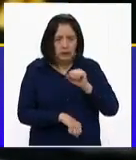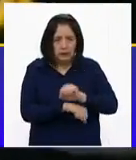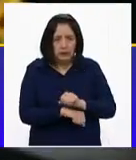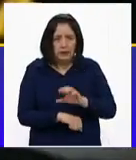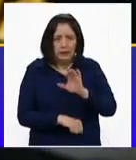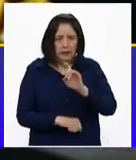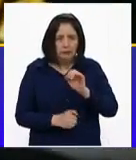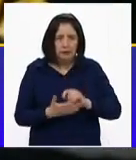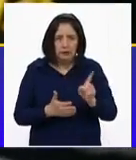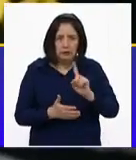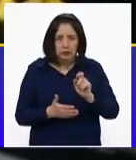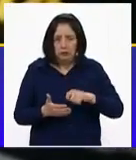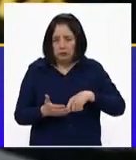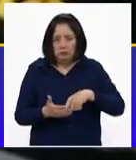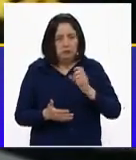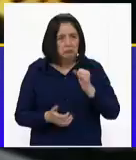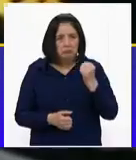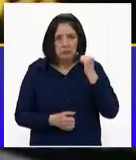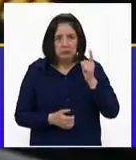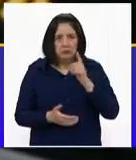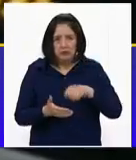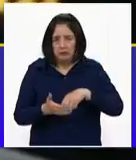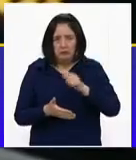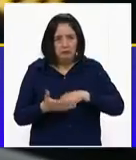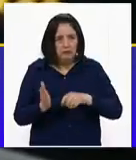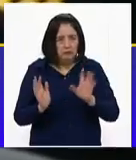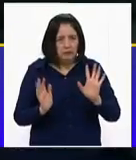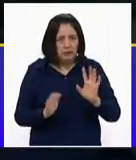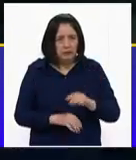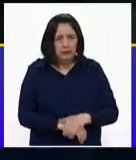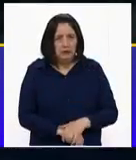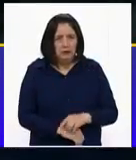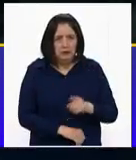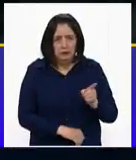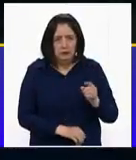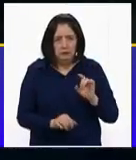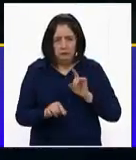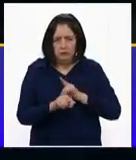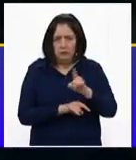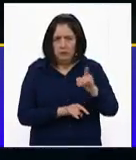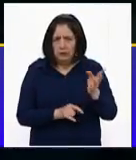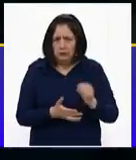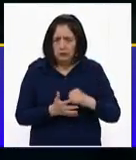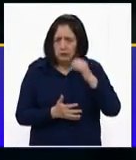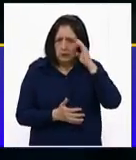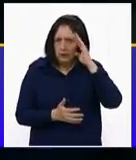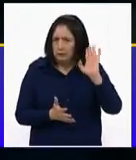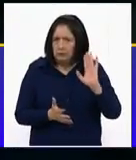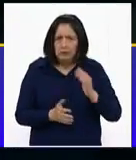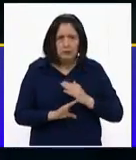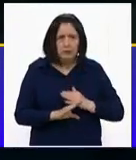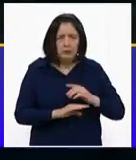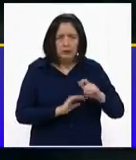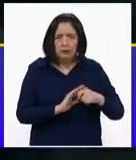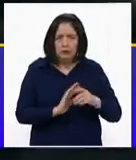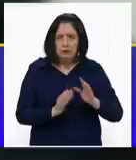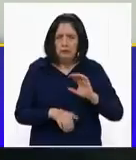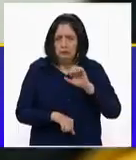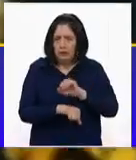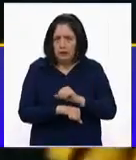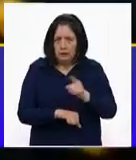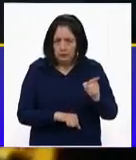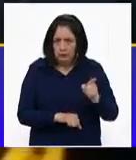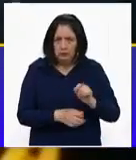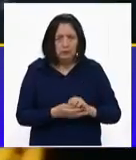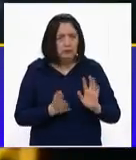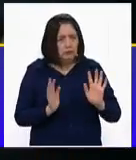se niega a firmar la respectiva acreditación de detención. Burlándose de los agentes de la policía anticorrupción que fueron a capturar.